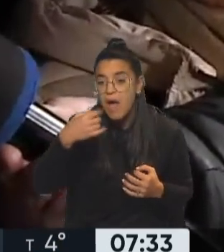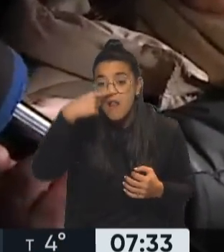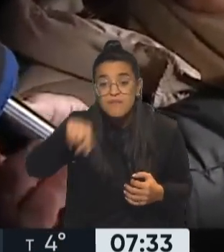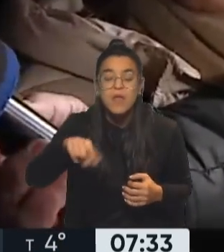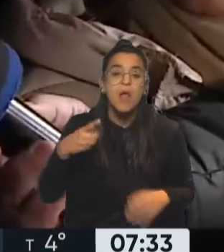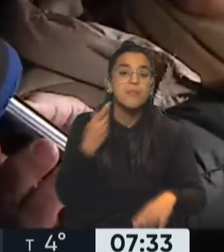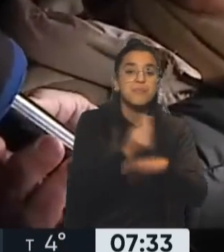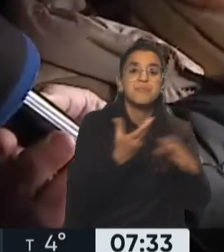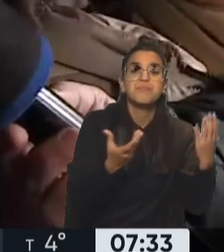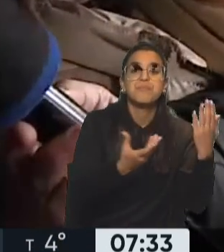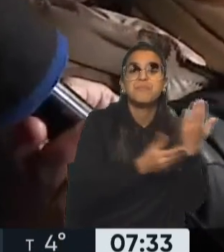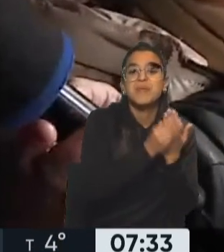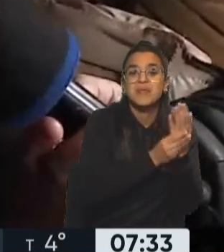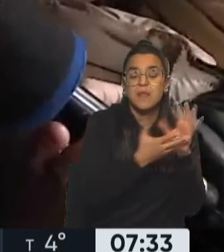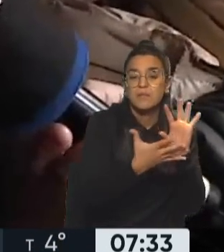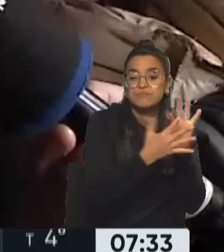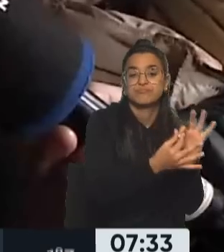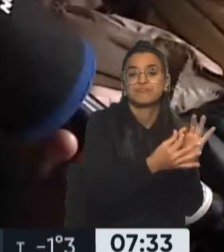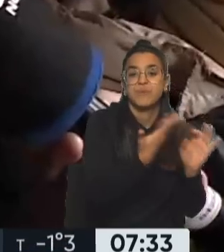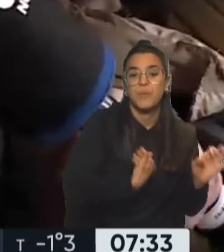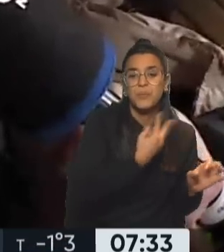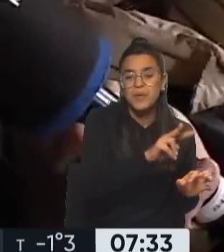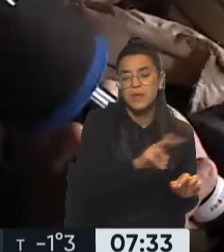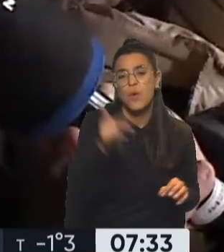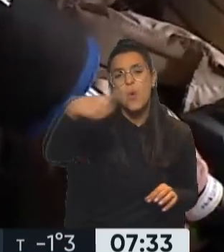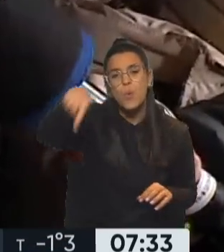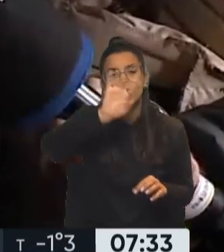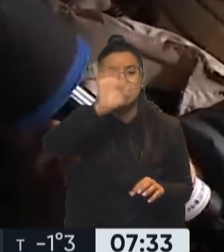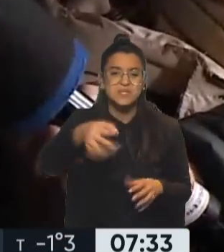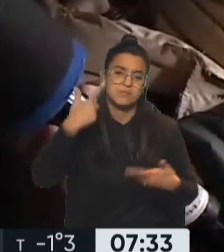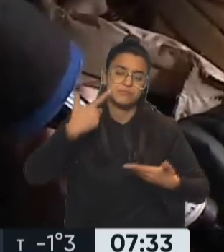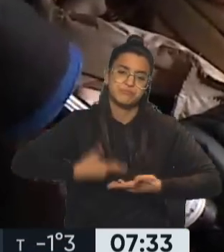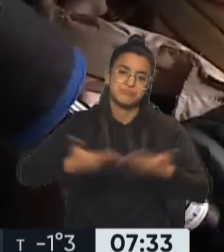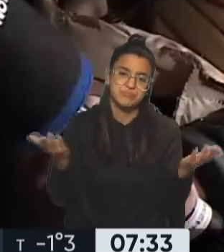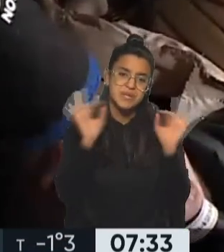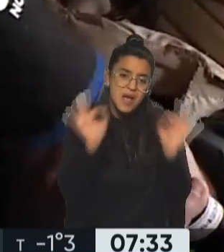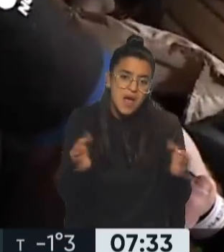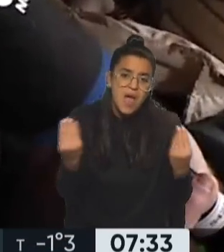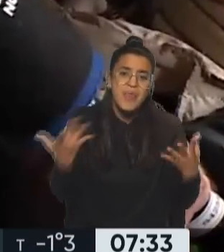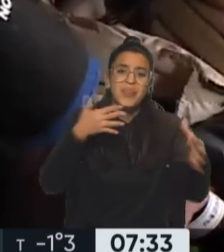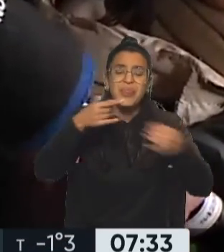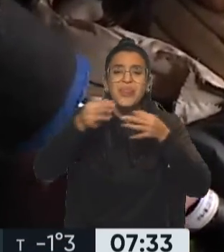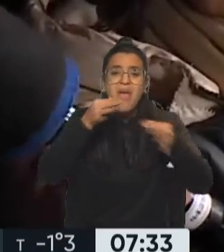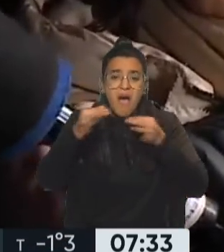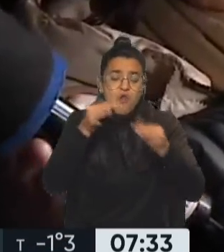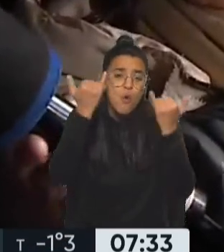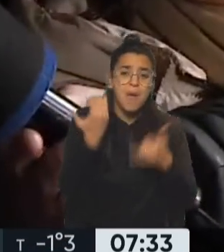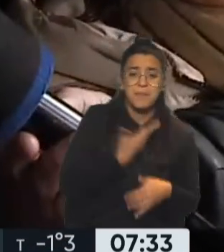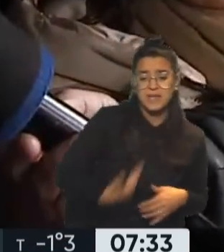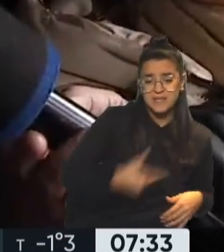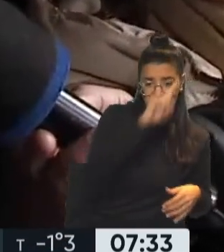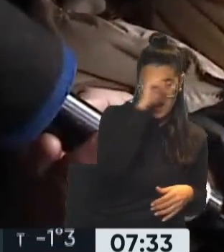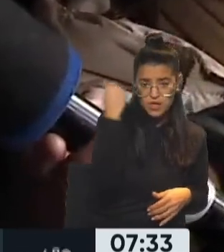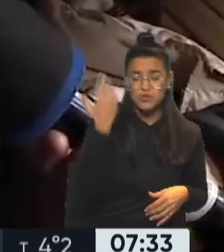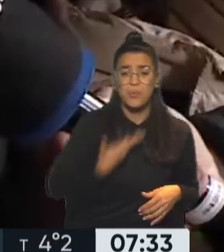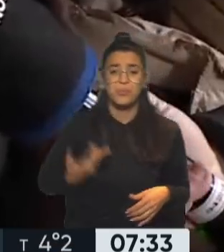ministra vinculada a la vicepresidenta. No, ustedes saben, y es de público conocimiento, hubo un diálogo entre el presidente de la Nación